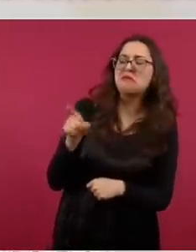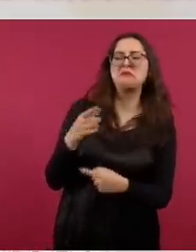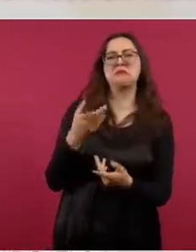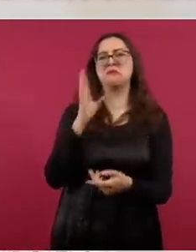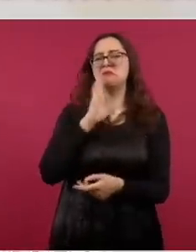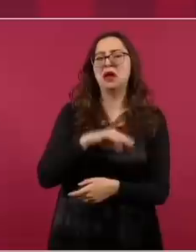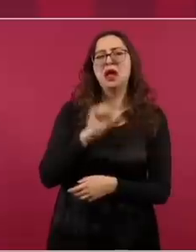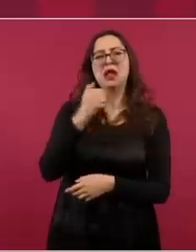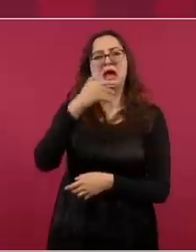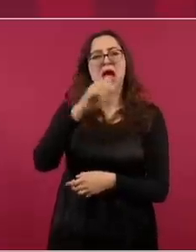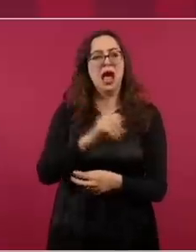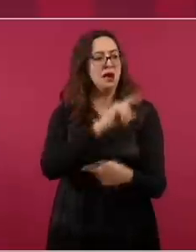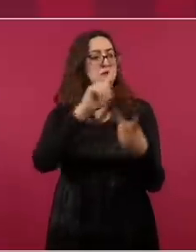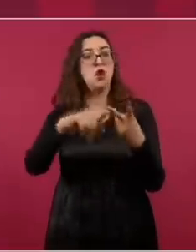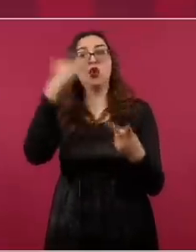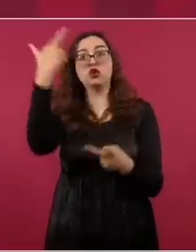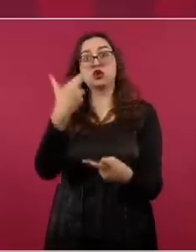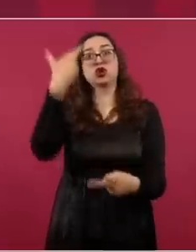ir